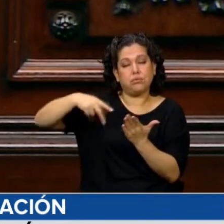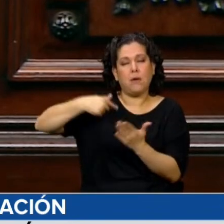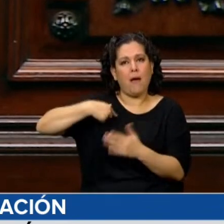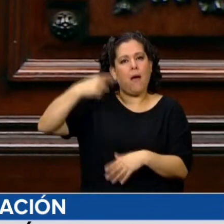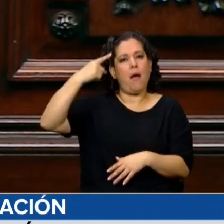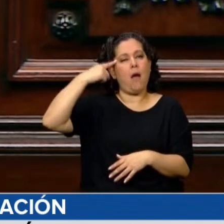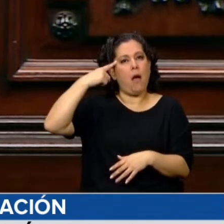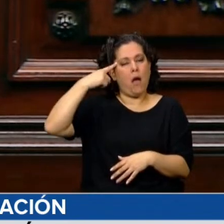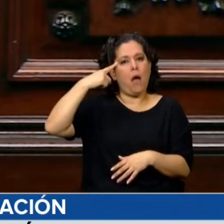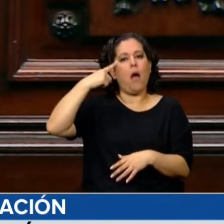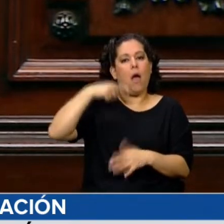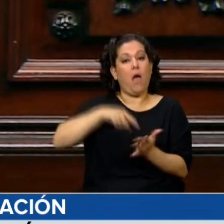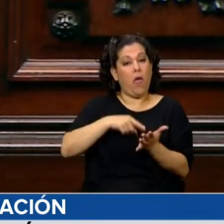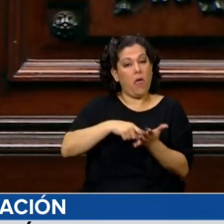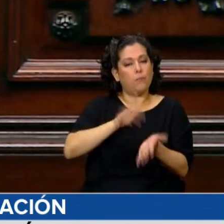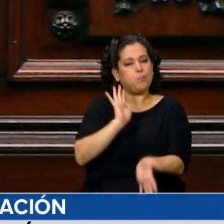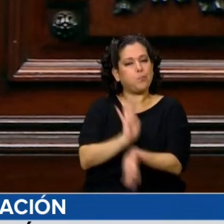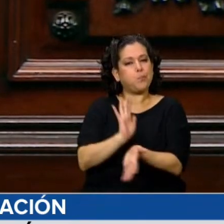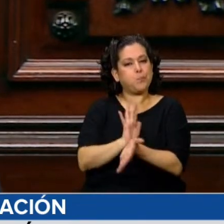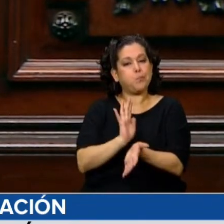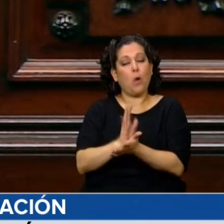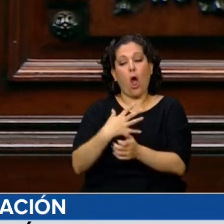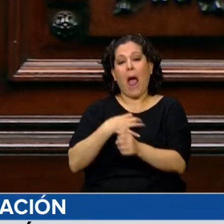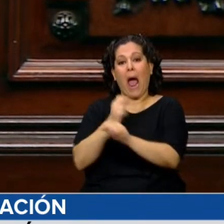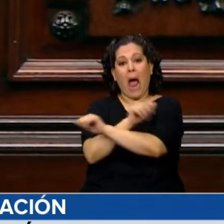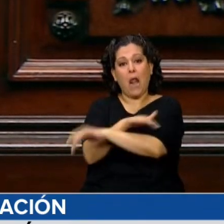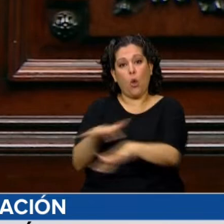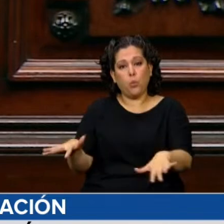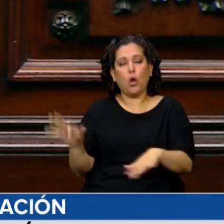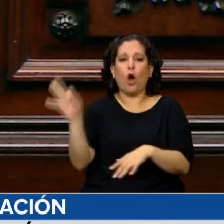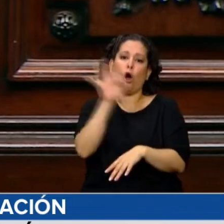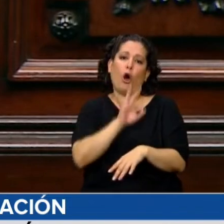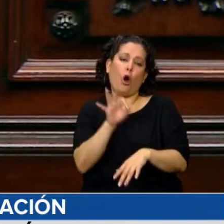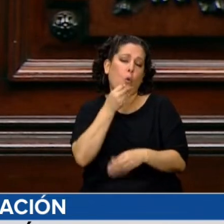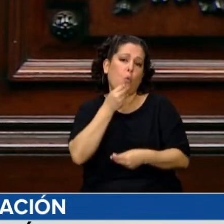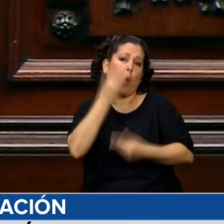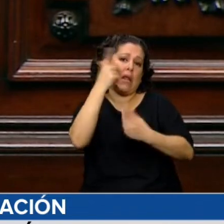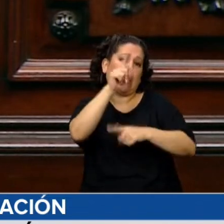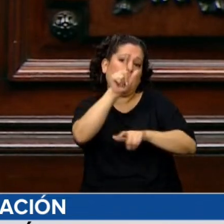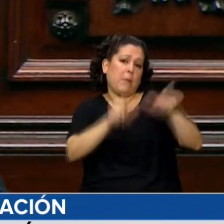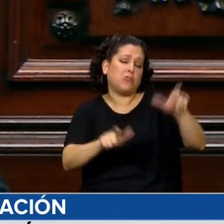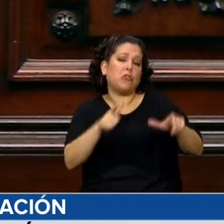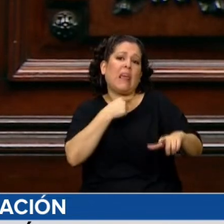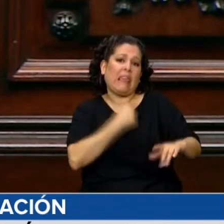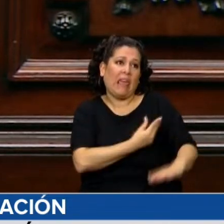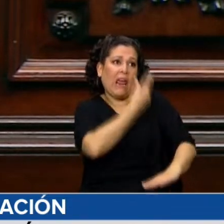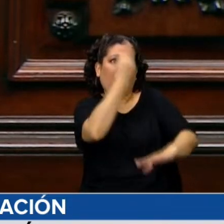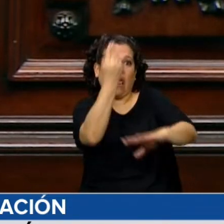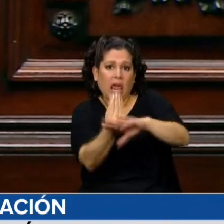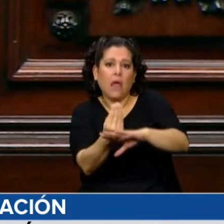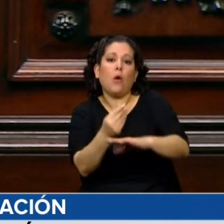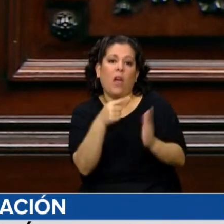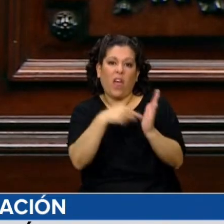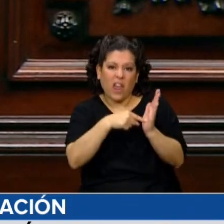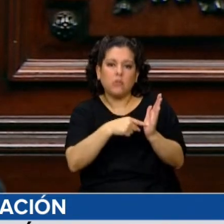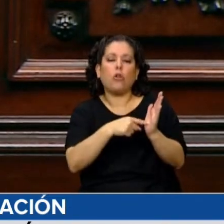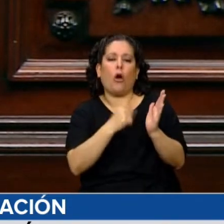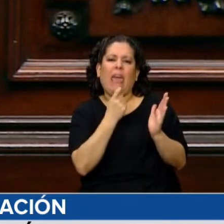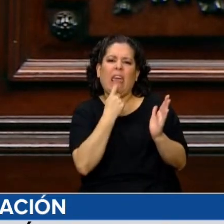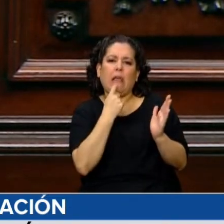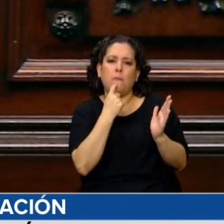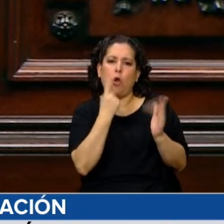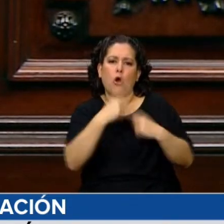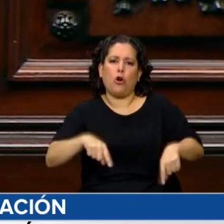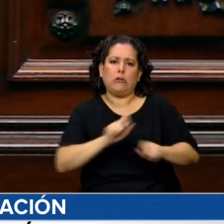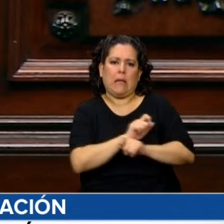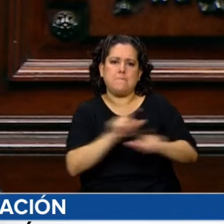tendría que mostrarle a cualquier alumno o a cualquiera que le toque administrar, de cuáles son las cosas que no se tienen que hacer. Porque todo lo que